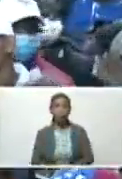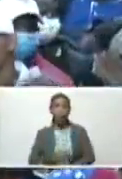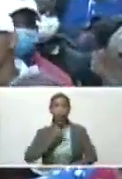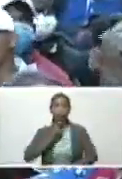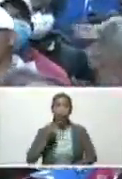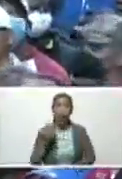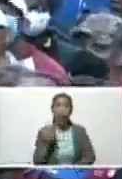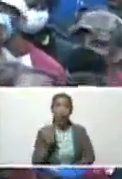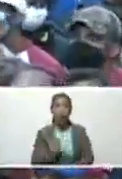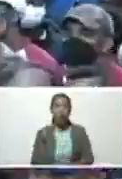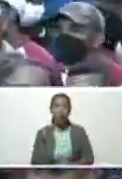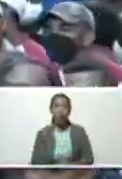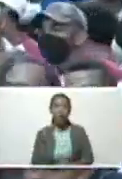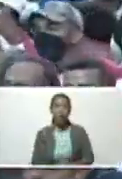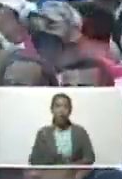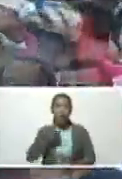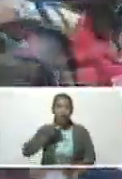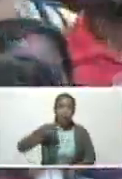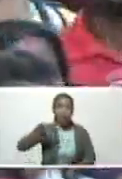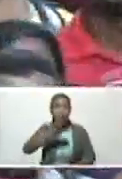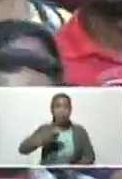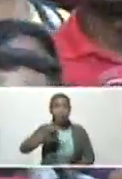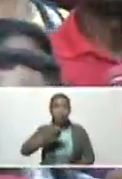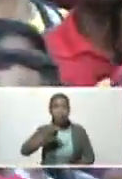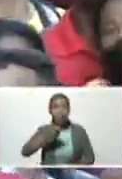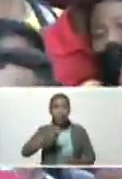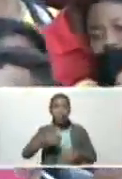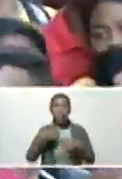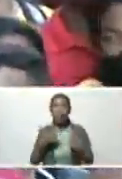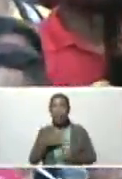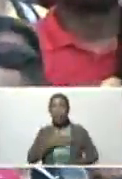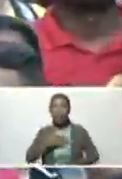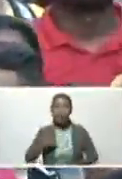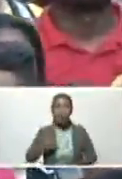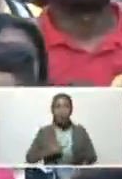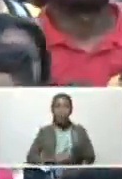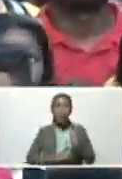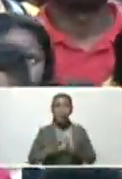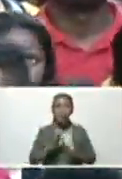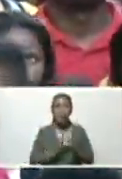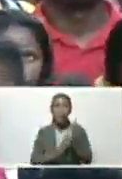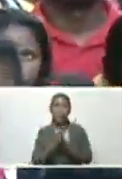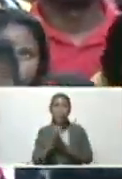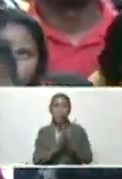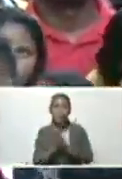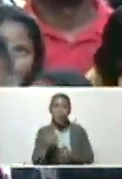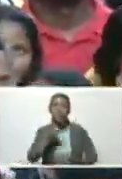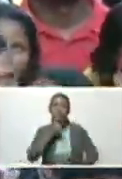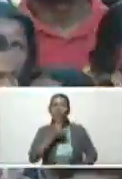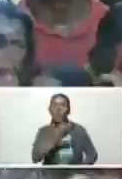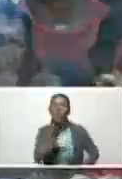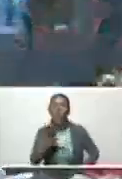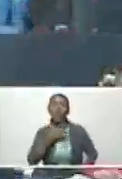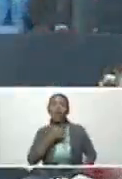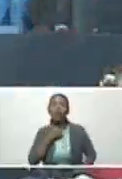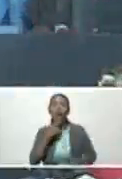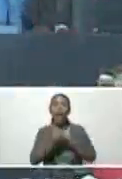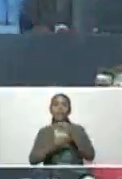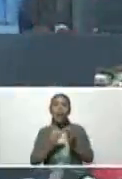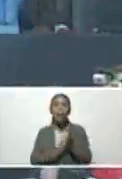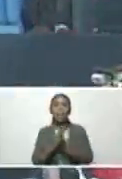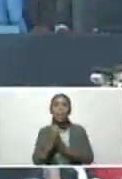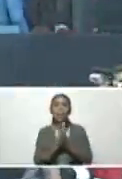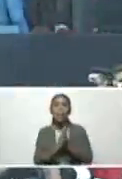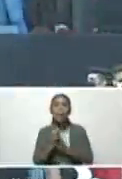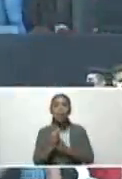jóvenes, a la búsqueda de los que quieran desarrollar un emprendimiento. ¿Quiénes de ustedes les gustaría hacer un